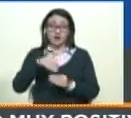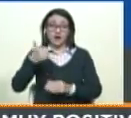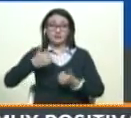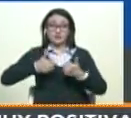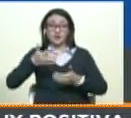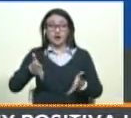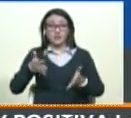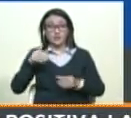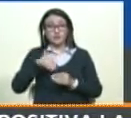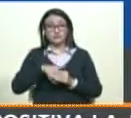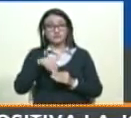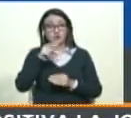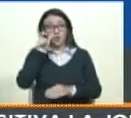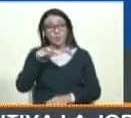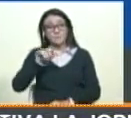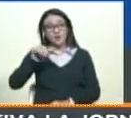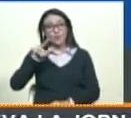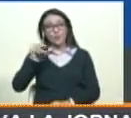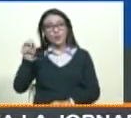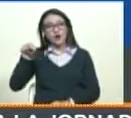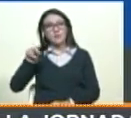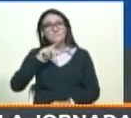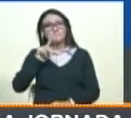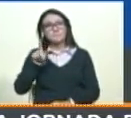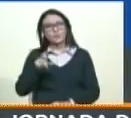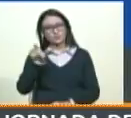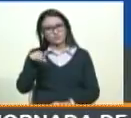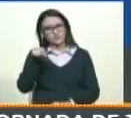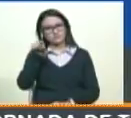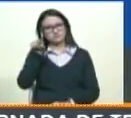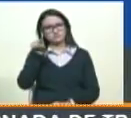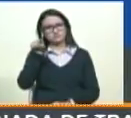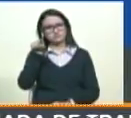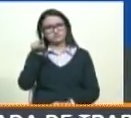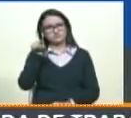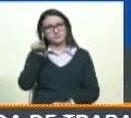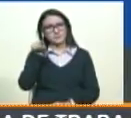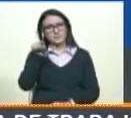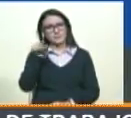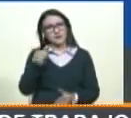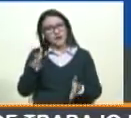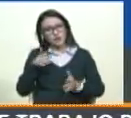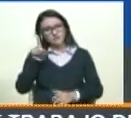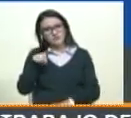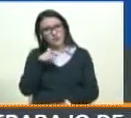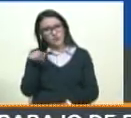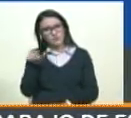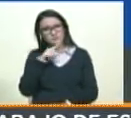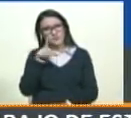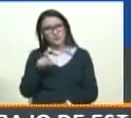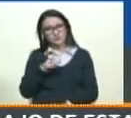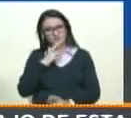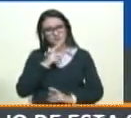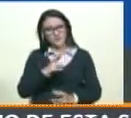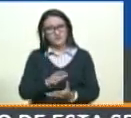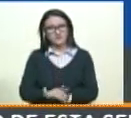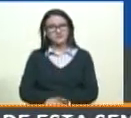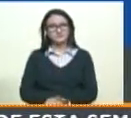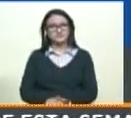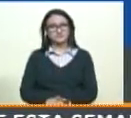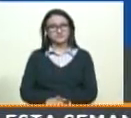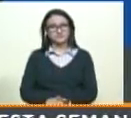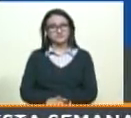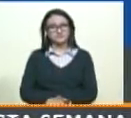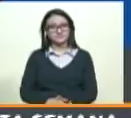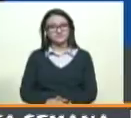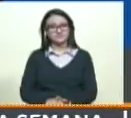¿Ganó las elecciones el señor Juan Orlando? Pregúntenle incluso al señor sicario general si las ganó o no las ganó, para que vean la respuesta que le va